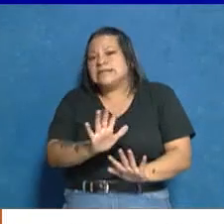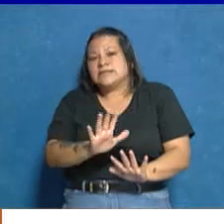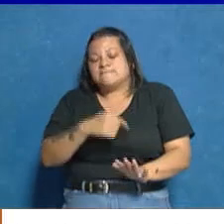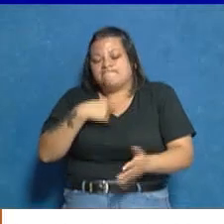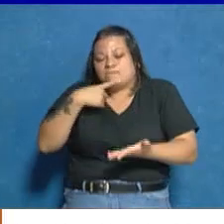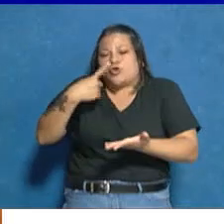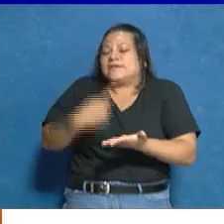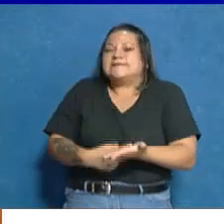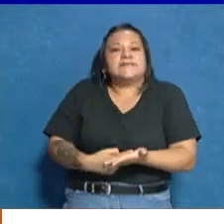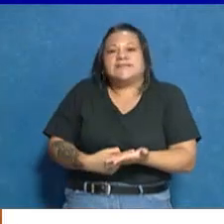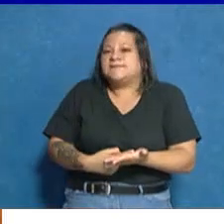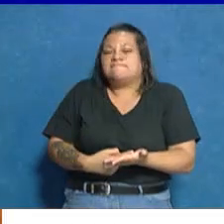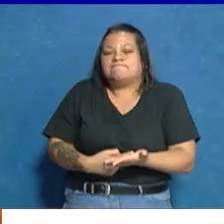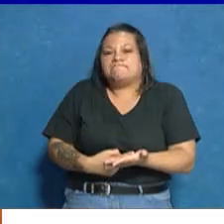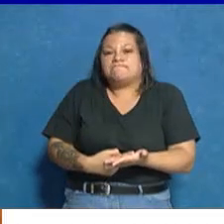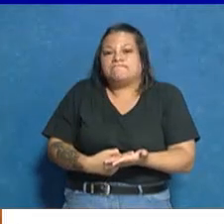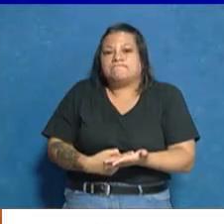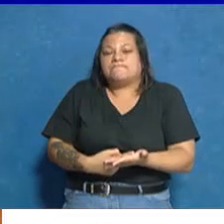una decisión.